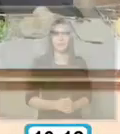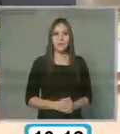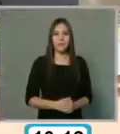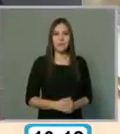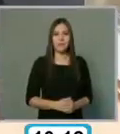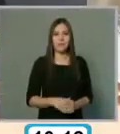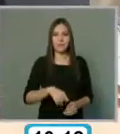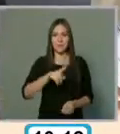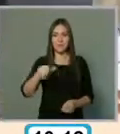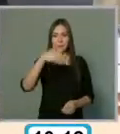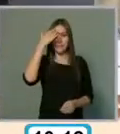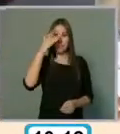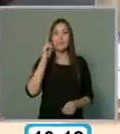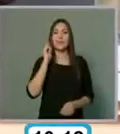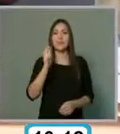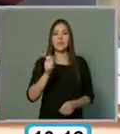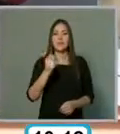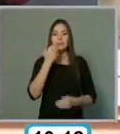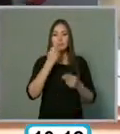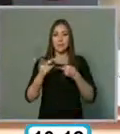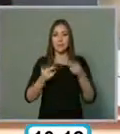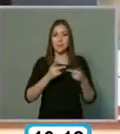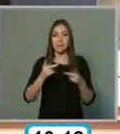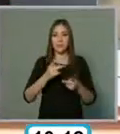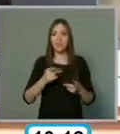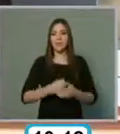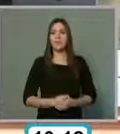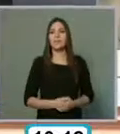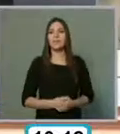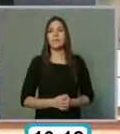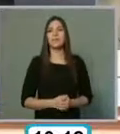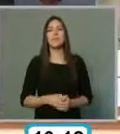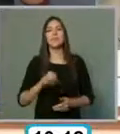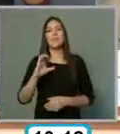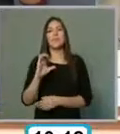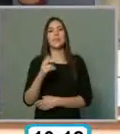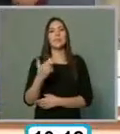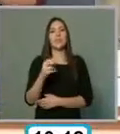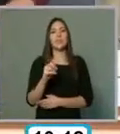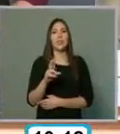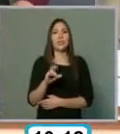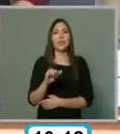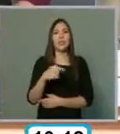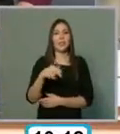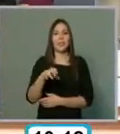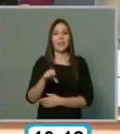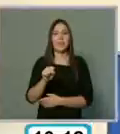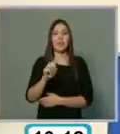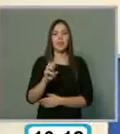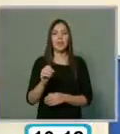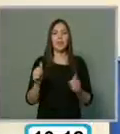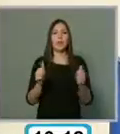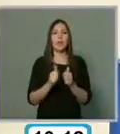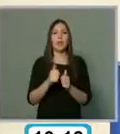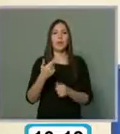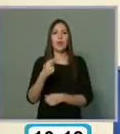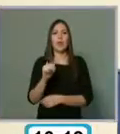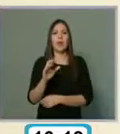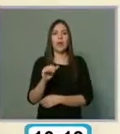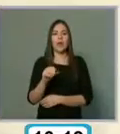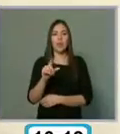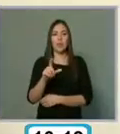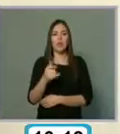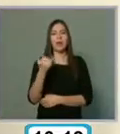¿Y saben de qué platillo estamos hablando? ¡Tun, tun, tun, tun, tun! Choriqueso. Vamos a hacer choriqueso con guacamole y